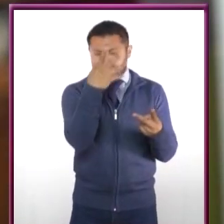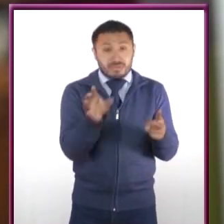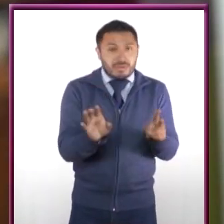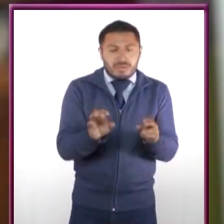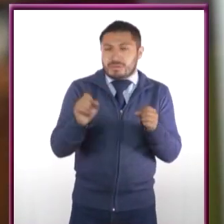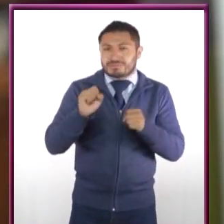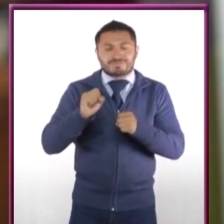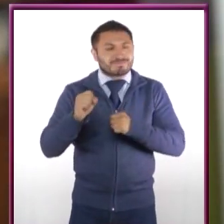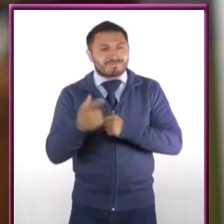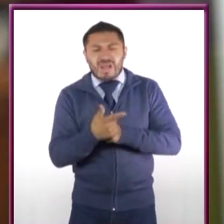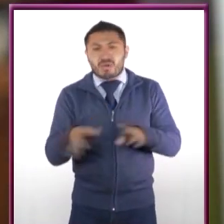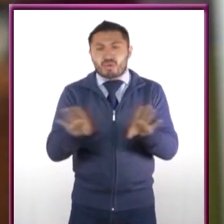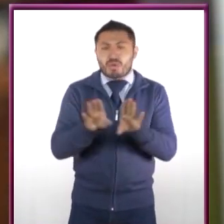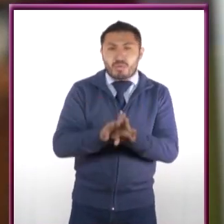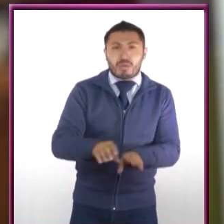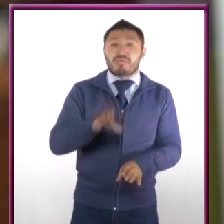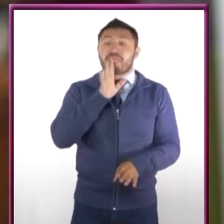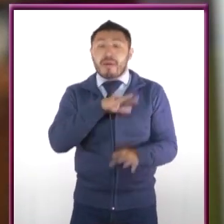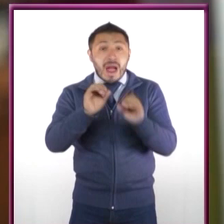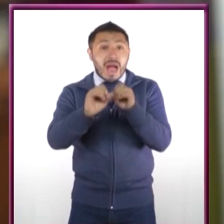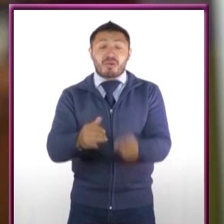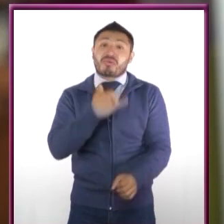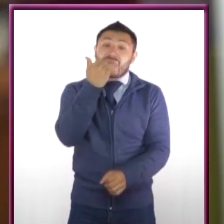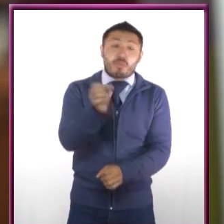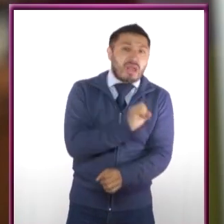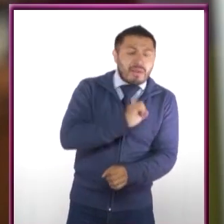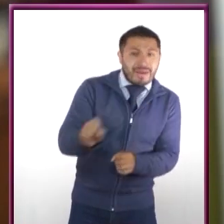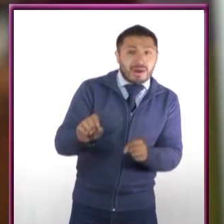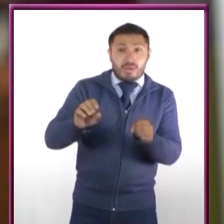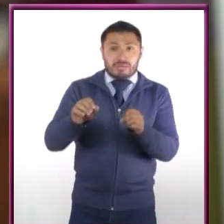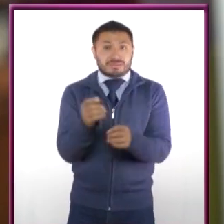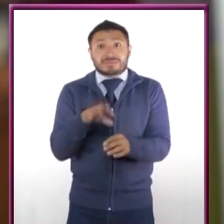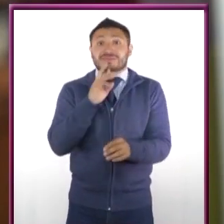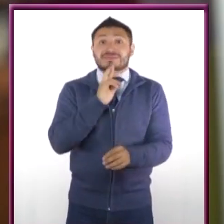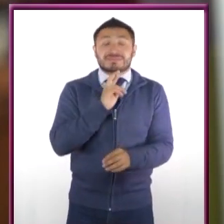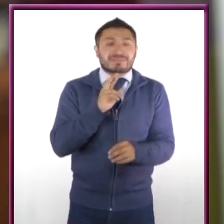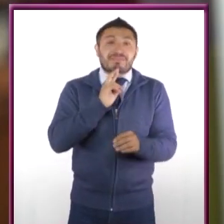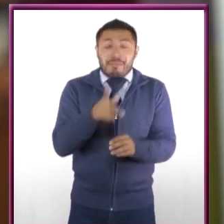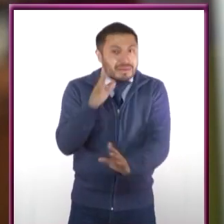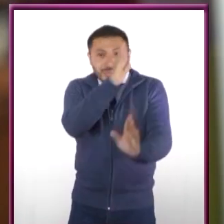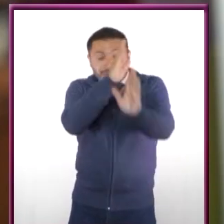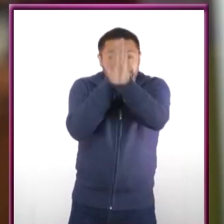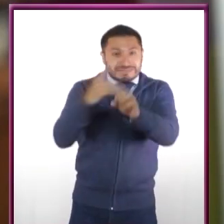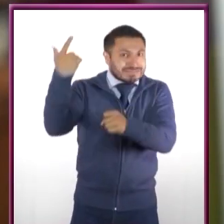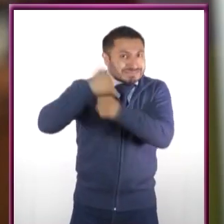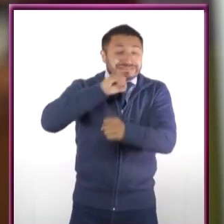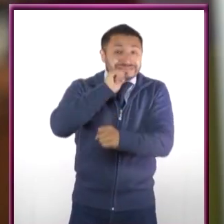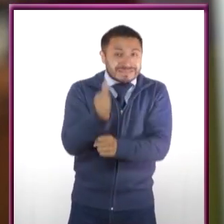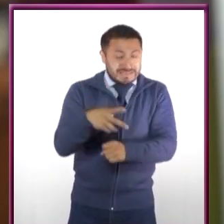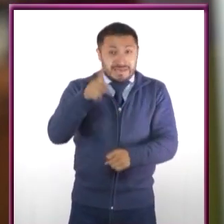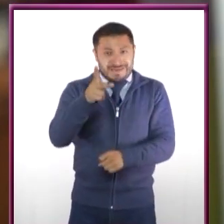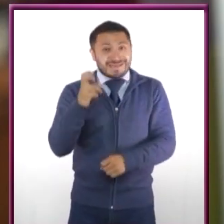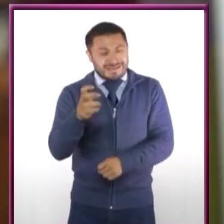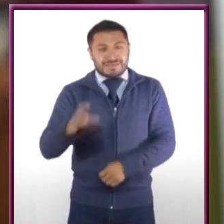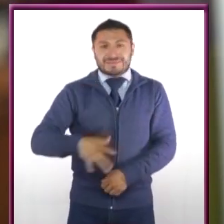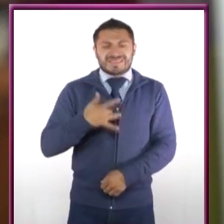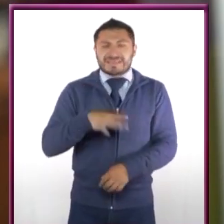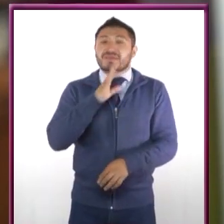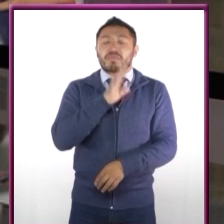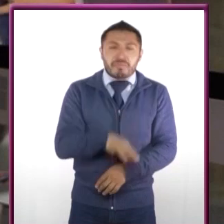cuando hacemos algo malo y que mientras no nos cachen no pasa nada, pero cuando nos cachan, entonces sí nos sentimos mal. Todas